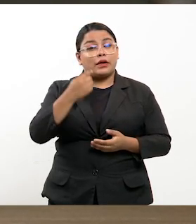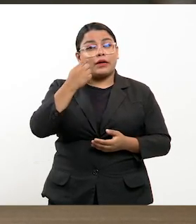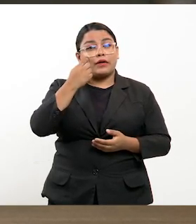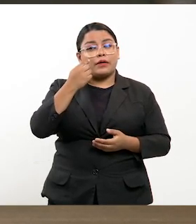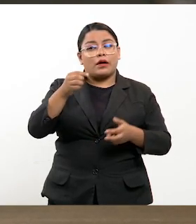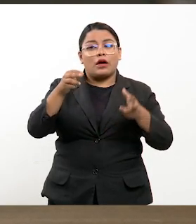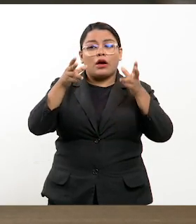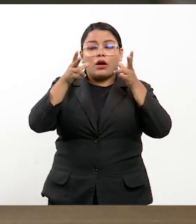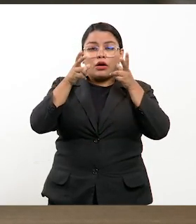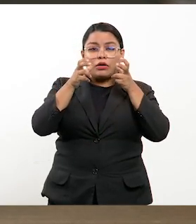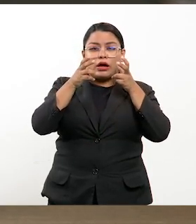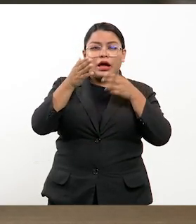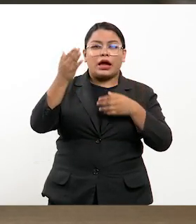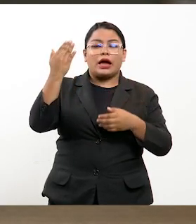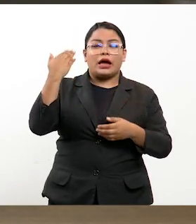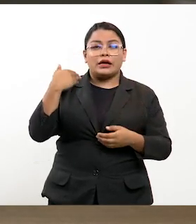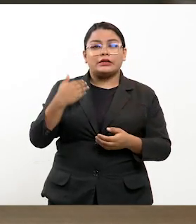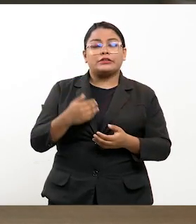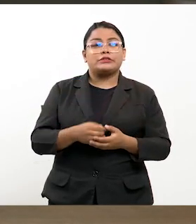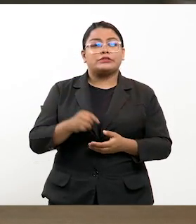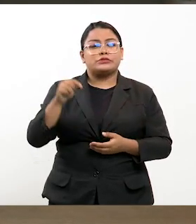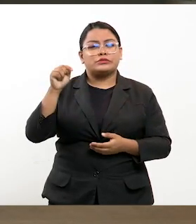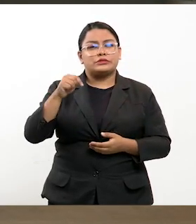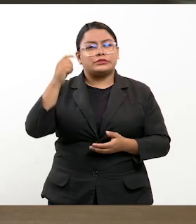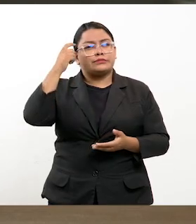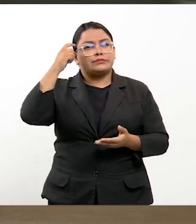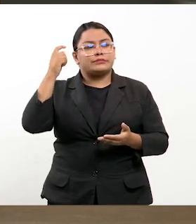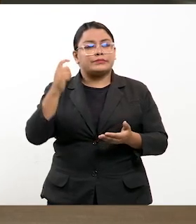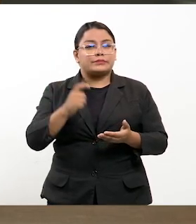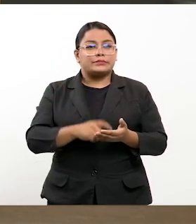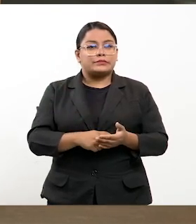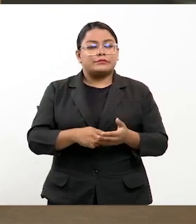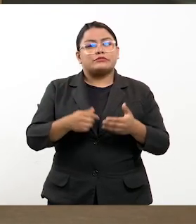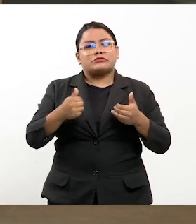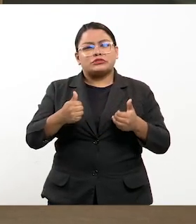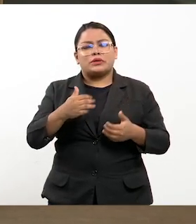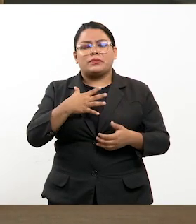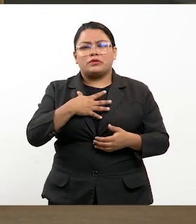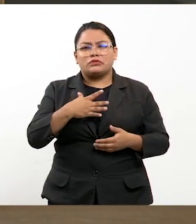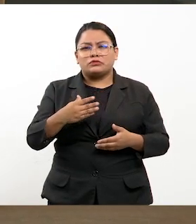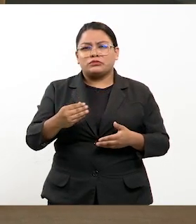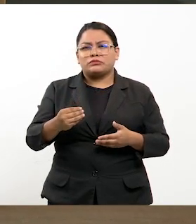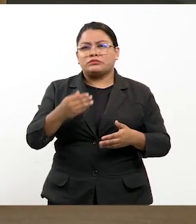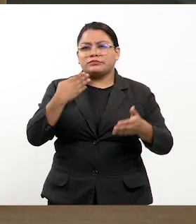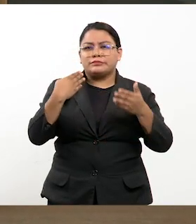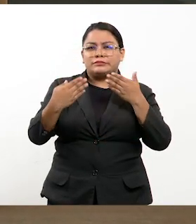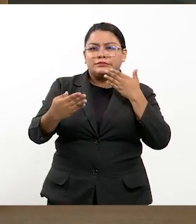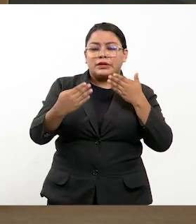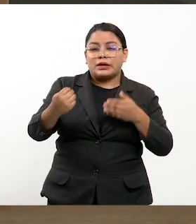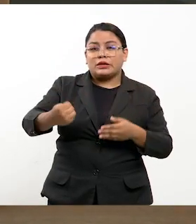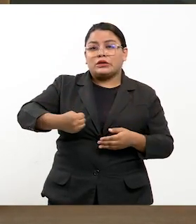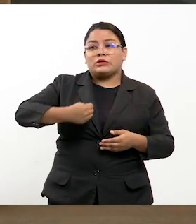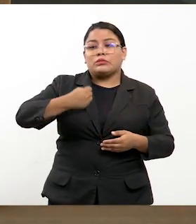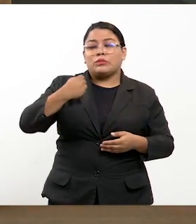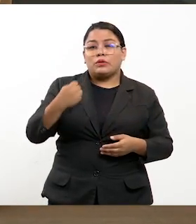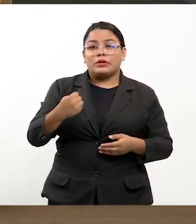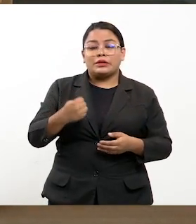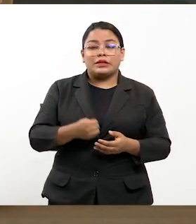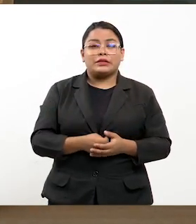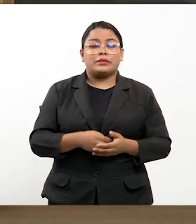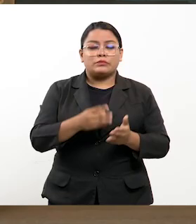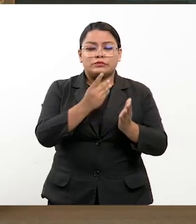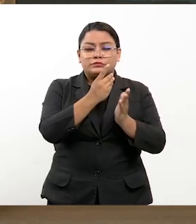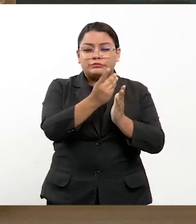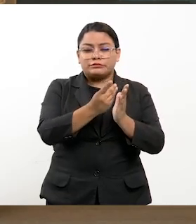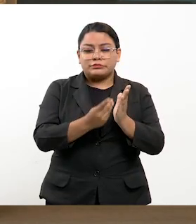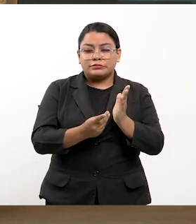de observar anteriormente sobre estas pruebas? Bueno, me gustaría comentar algo muy importante sobre el diseño